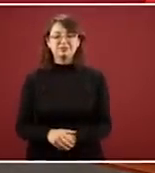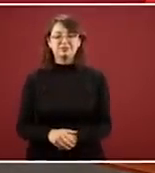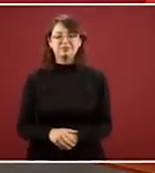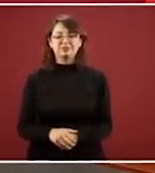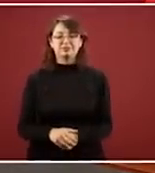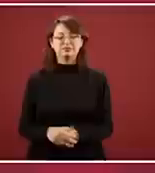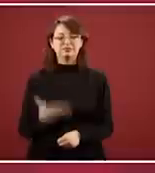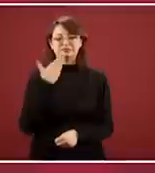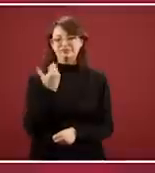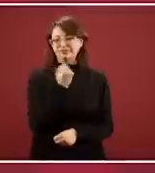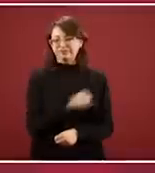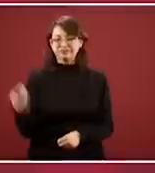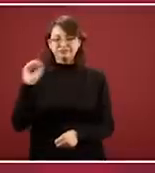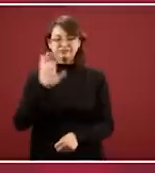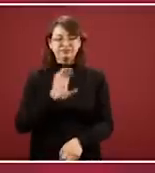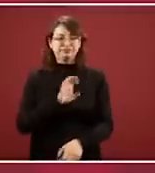que haya especialistas,